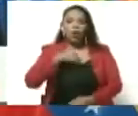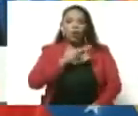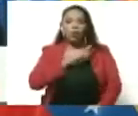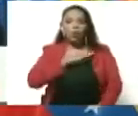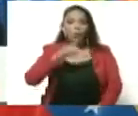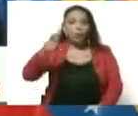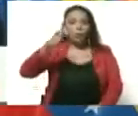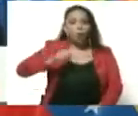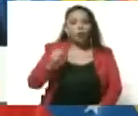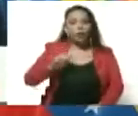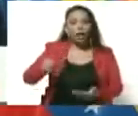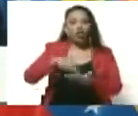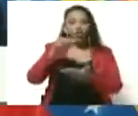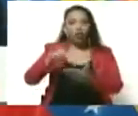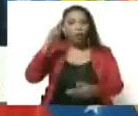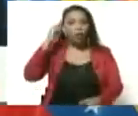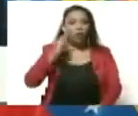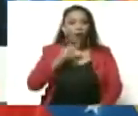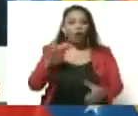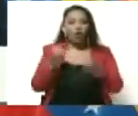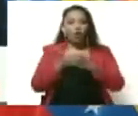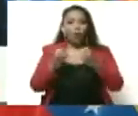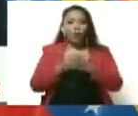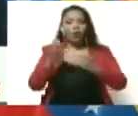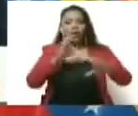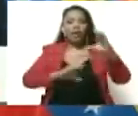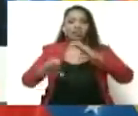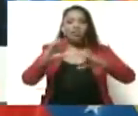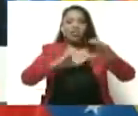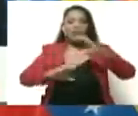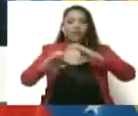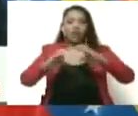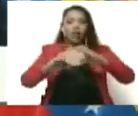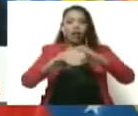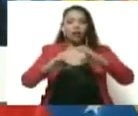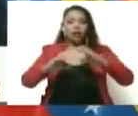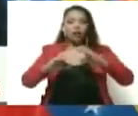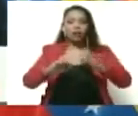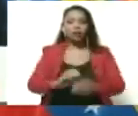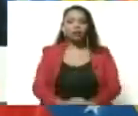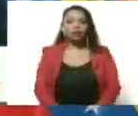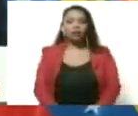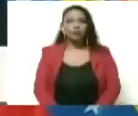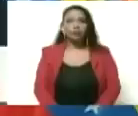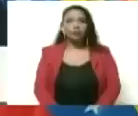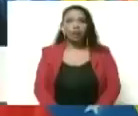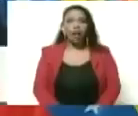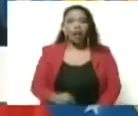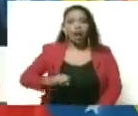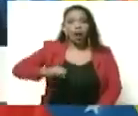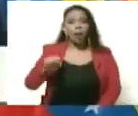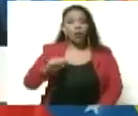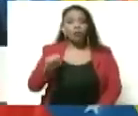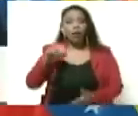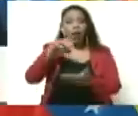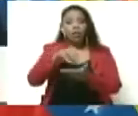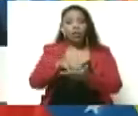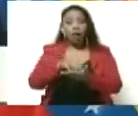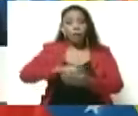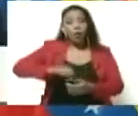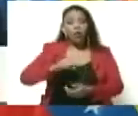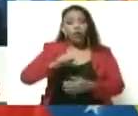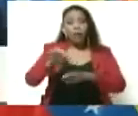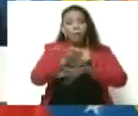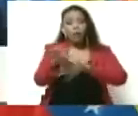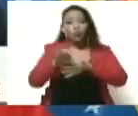Nacional Bolivariana, el Cuerpo de Investigaciones Científicas Penales y Criminalísticas, las policías estatales y policías